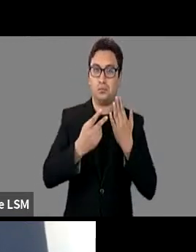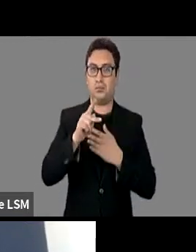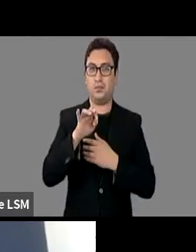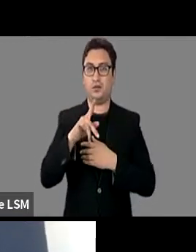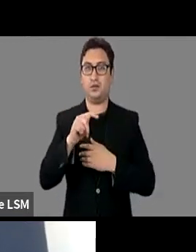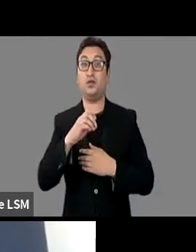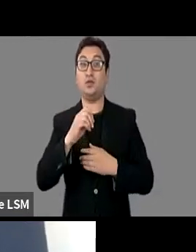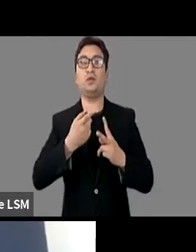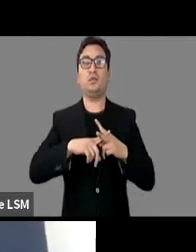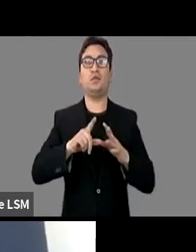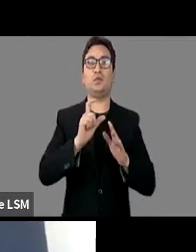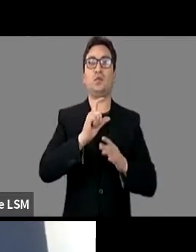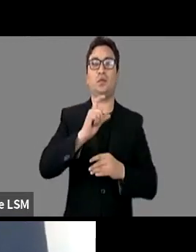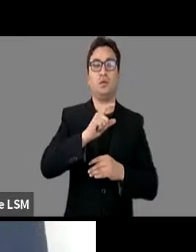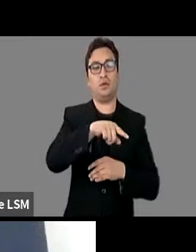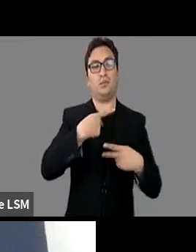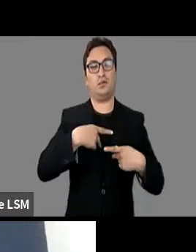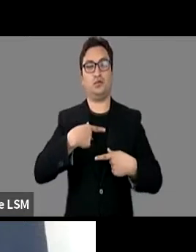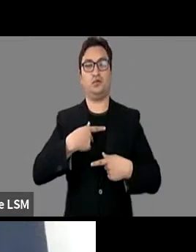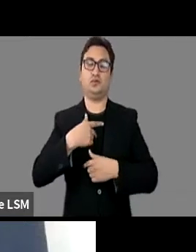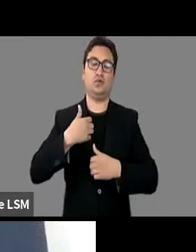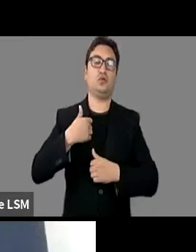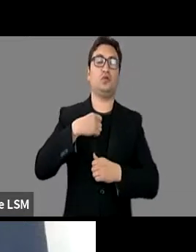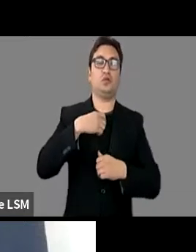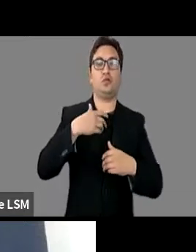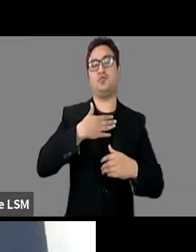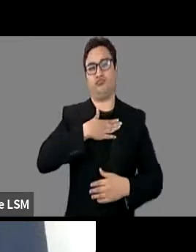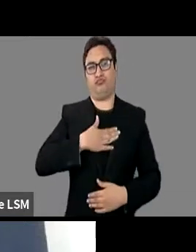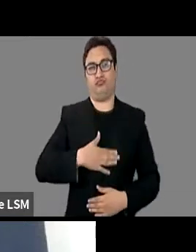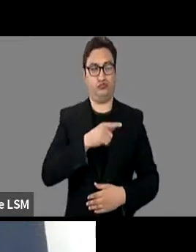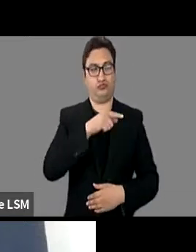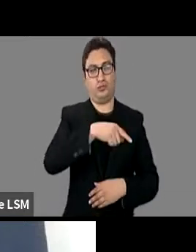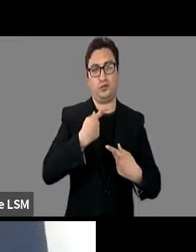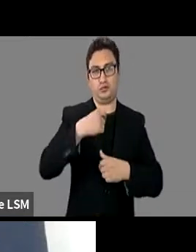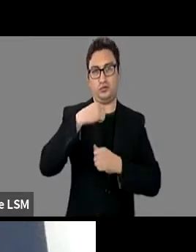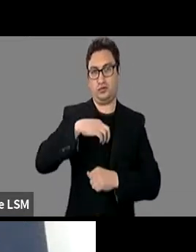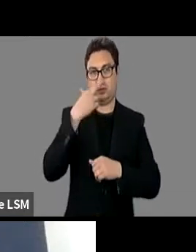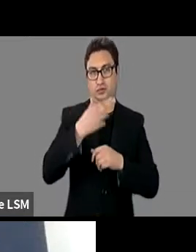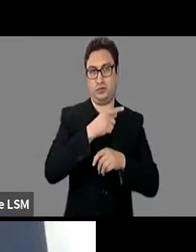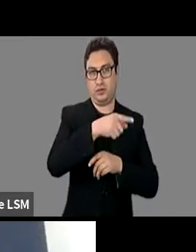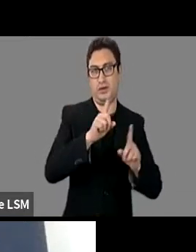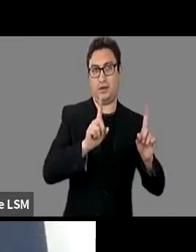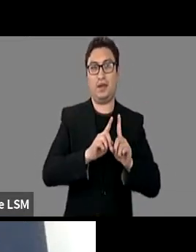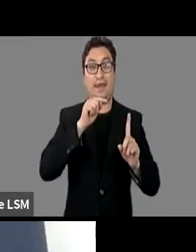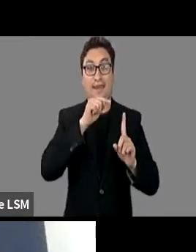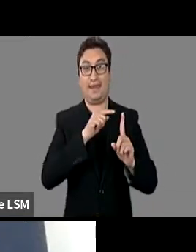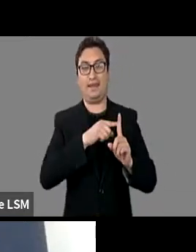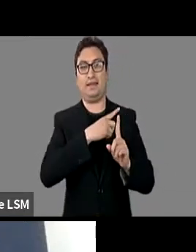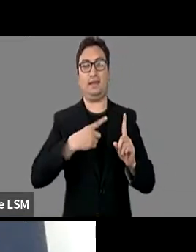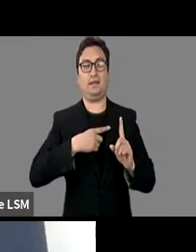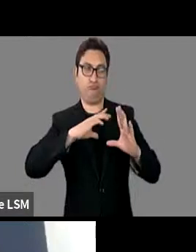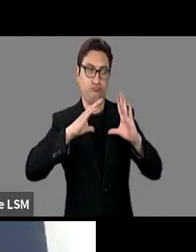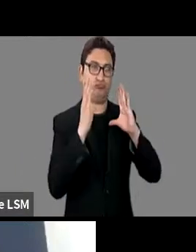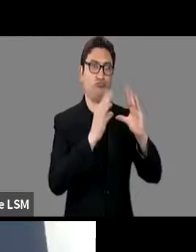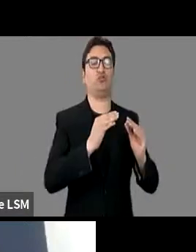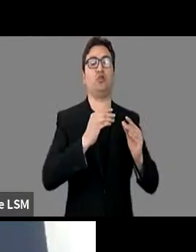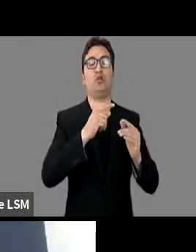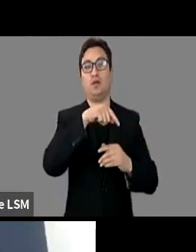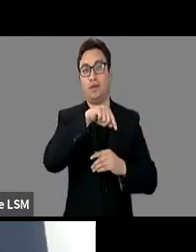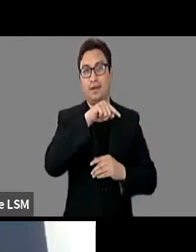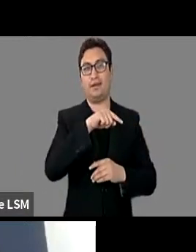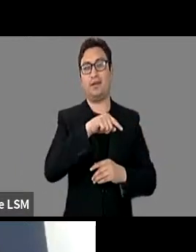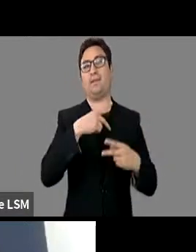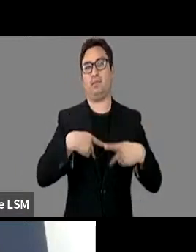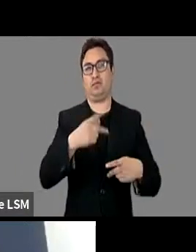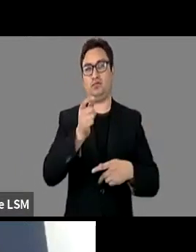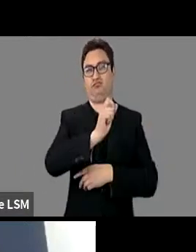que tiene que estar capacitado, ¿no? Tiene que estar, habla de la profesionalidad que tiene que tener este facilitador, de